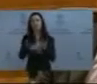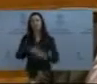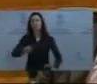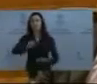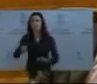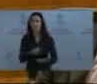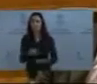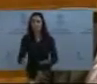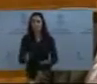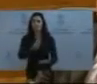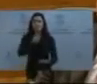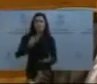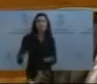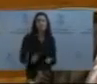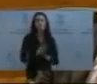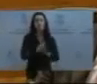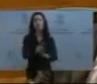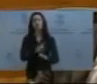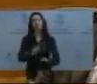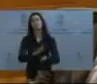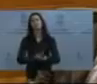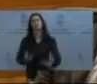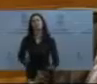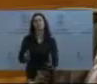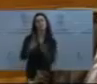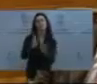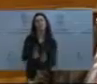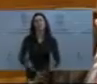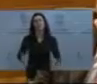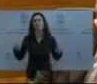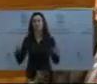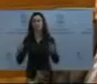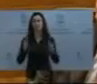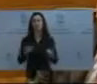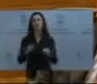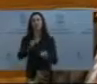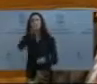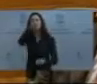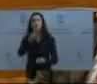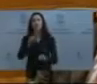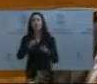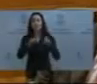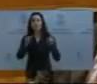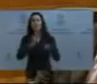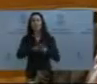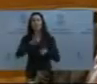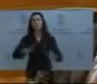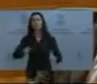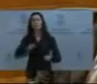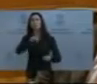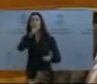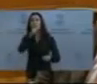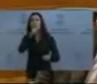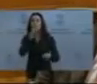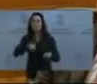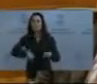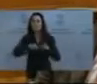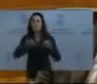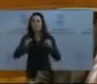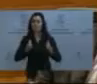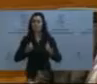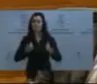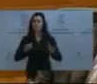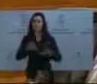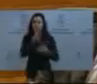una cifra insuficiente para hacer frente a todo lo robado por los socialistas asturianos a nuestros mayores. Es más, a día de hoy